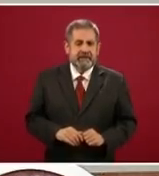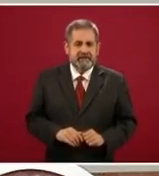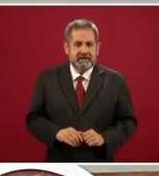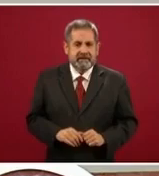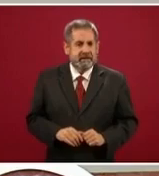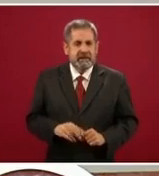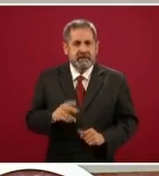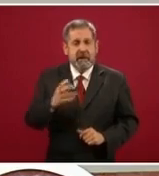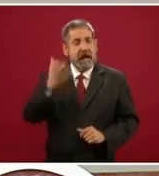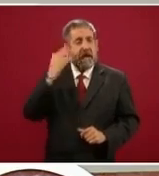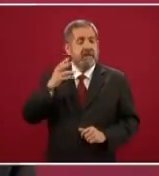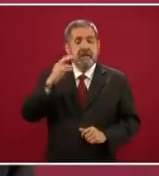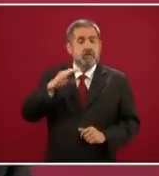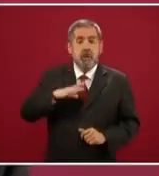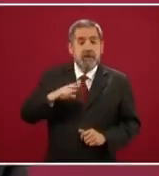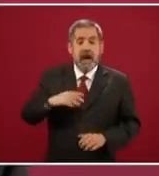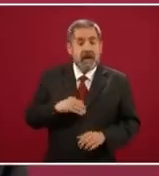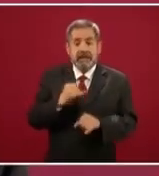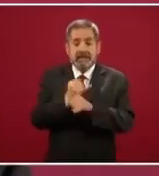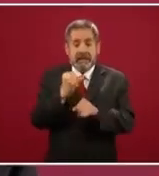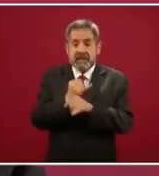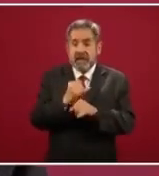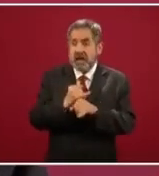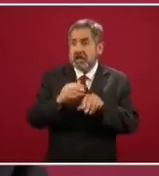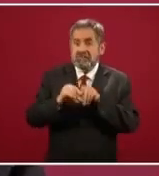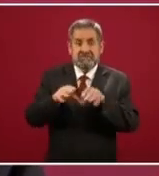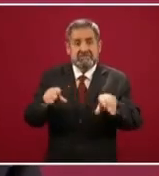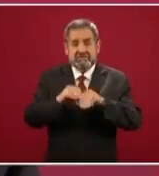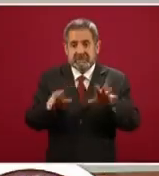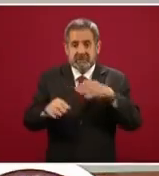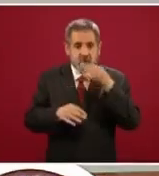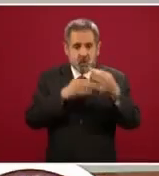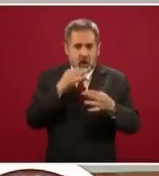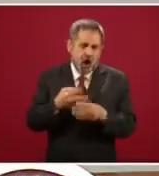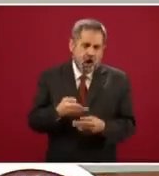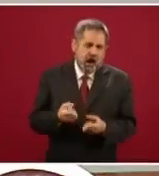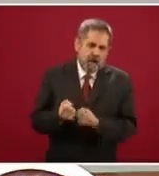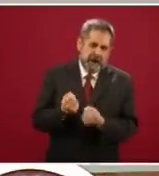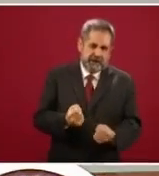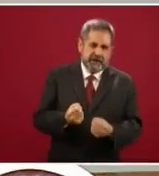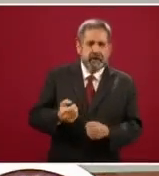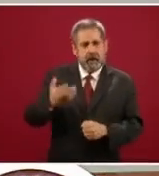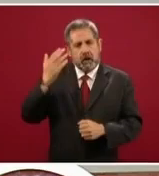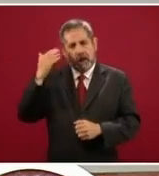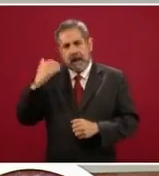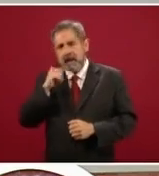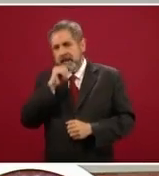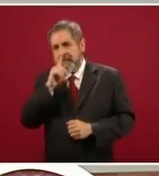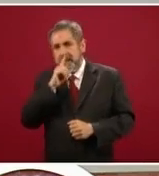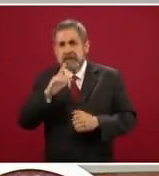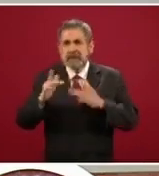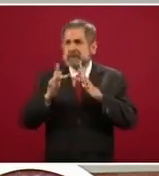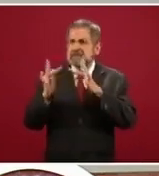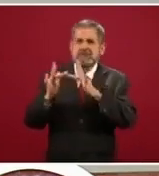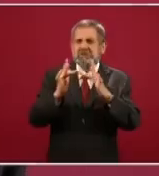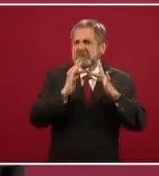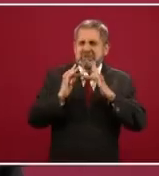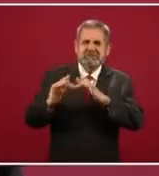No existían las redes sociales, fíjense. O sea, no tenían la influencia que tienen ahora. No había comunicación.